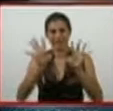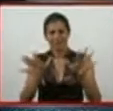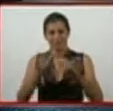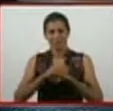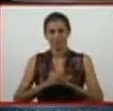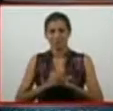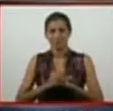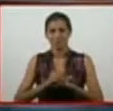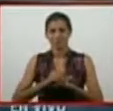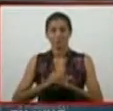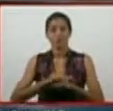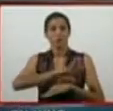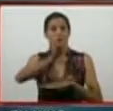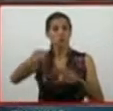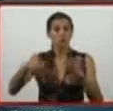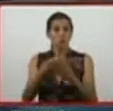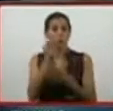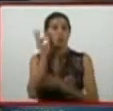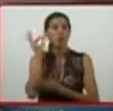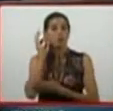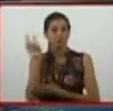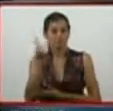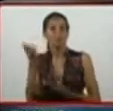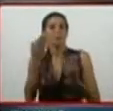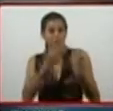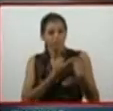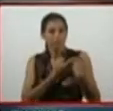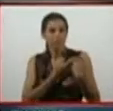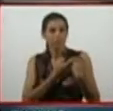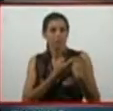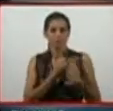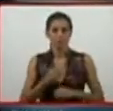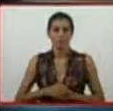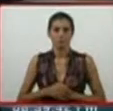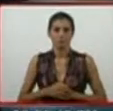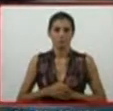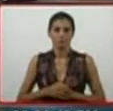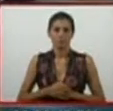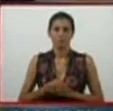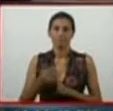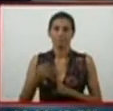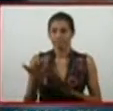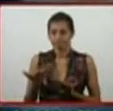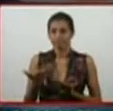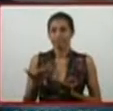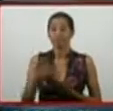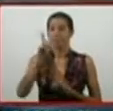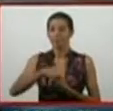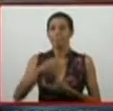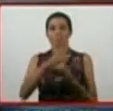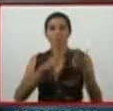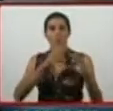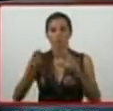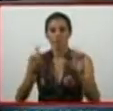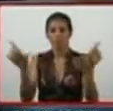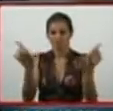de todos los venezolanos, todas las venezolanas, de todos los sectores y, por supuesto, los medios de comunicación social,